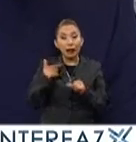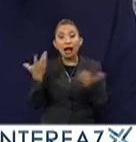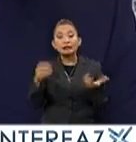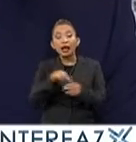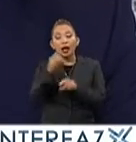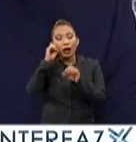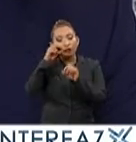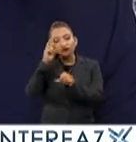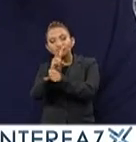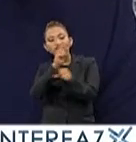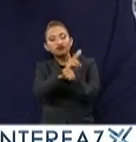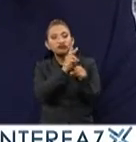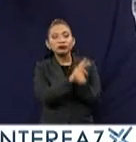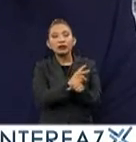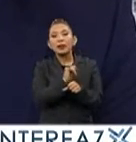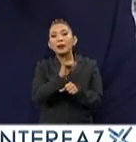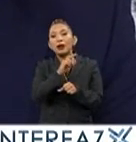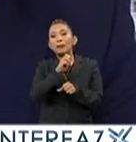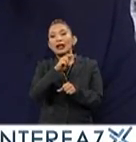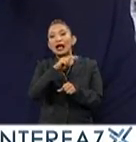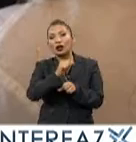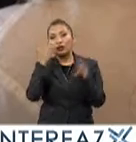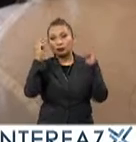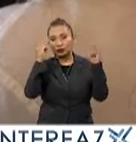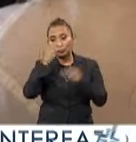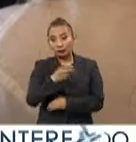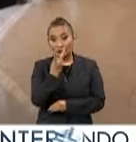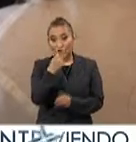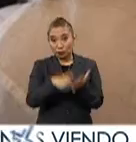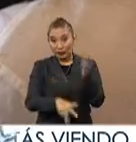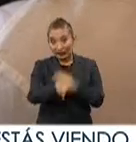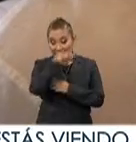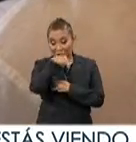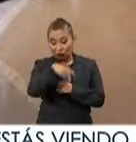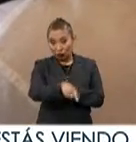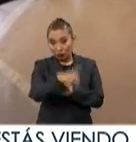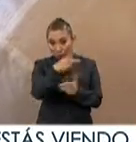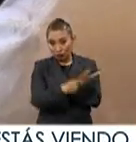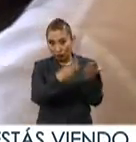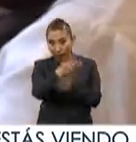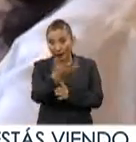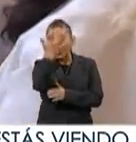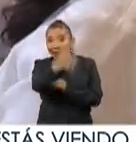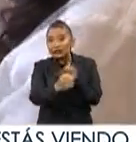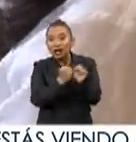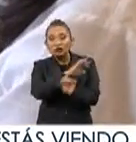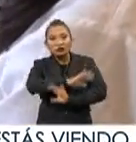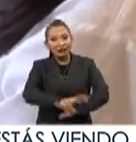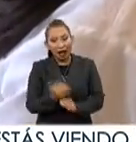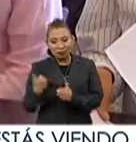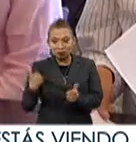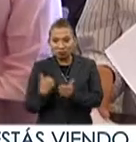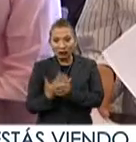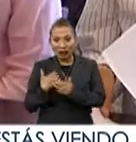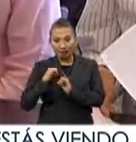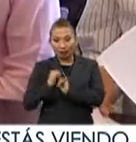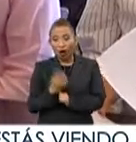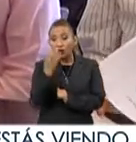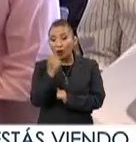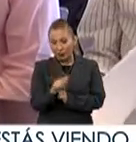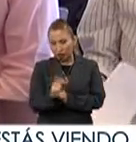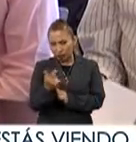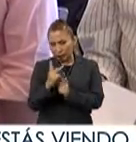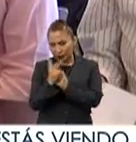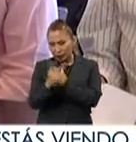del Observatorio Iberoamericano de Museos. Este 2018, el programa cumple 10 años, por lo que autoridades de 9 de los